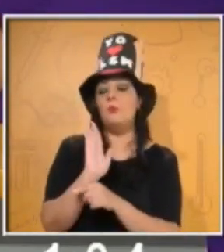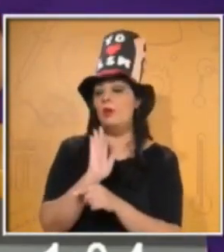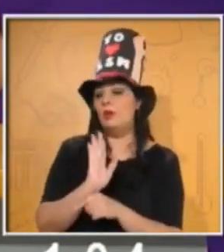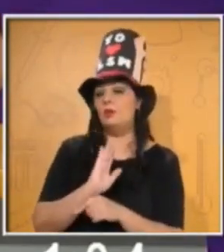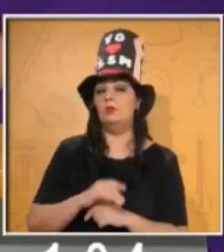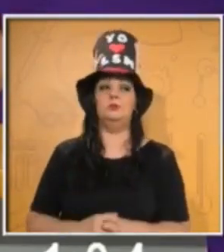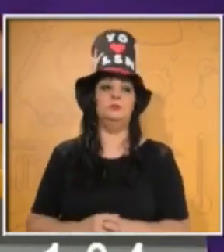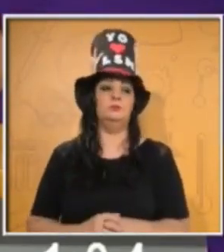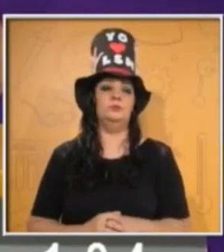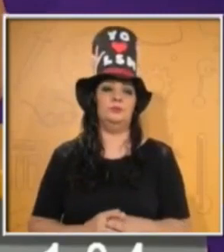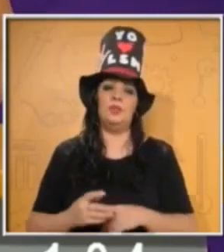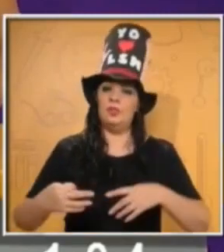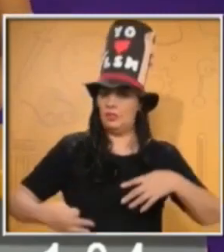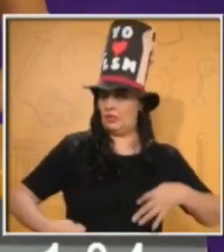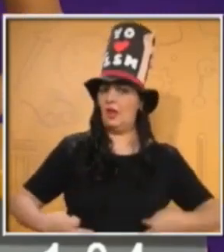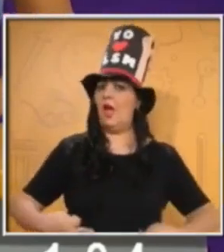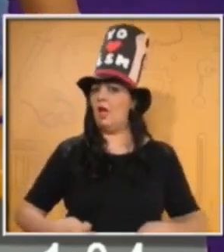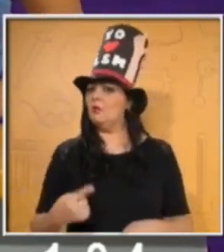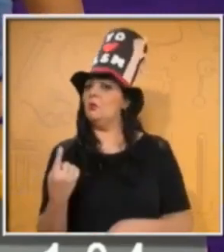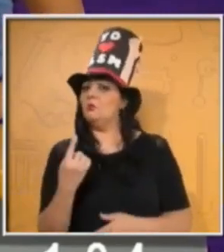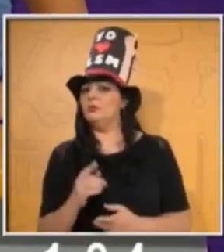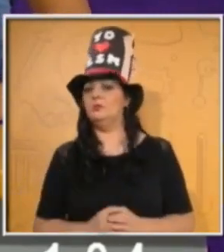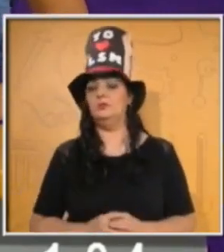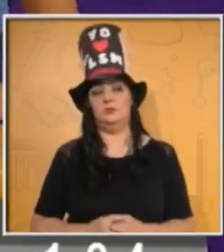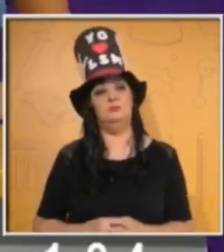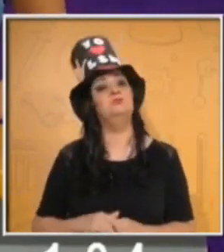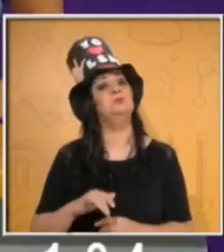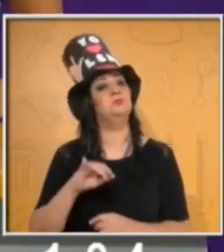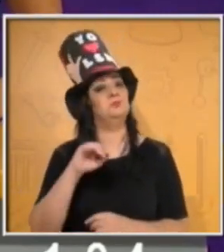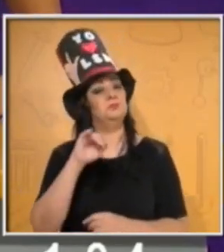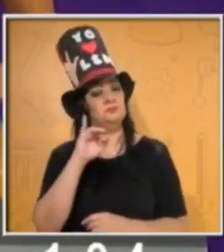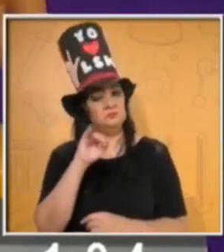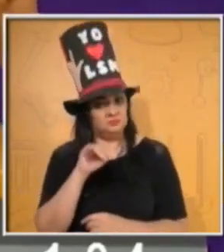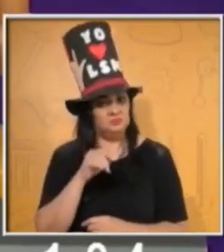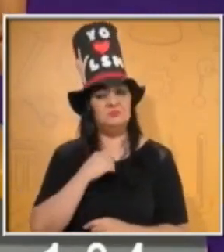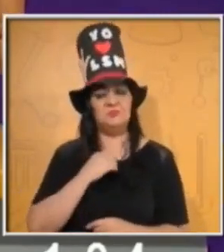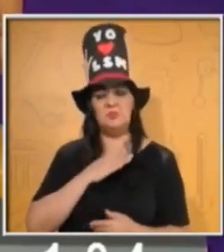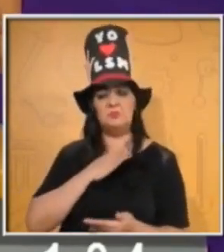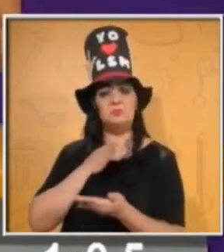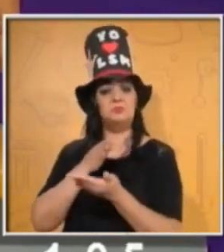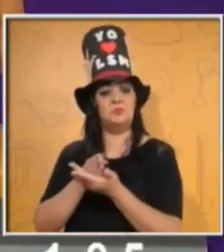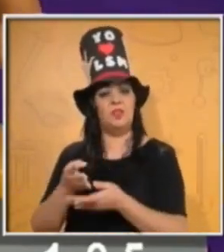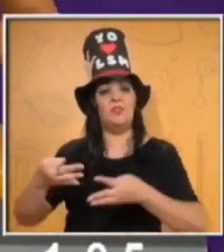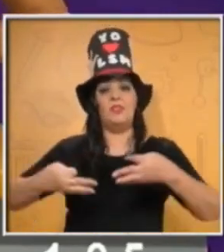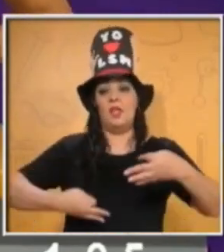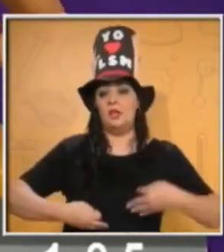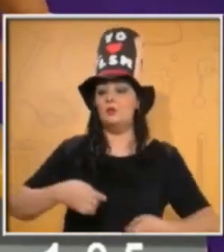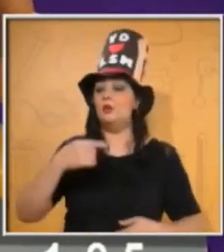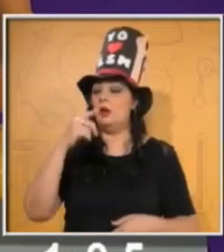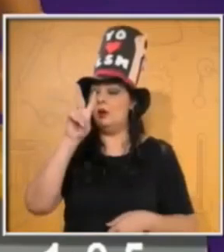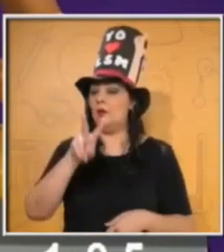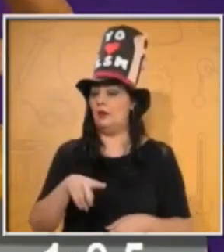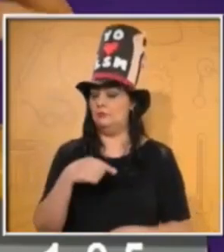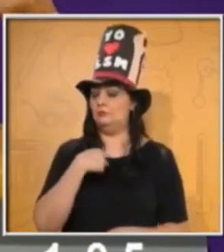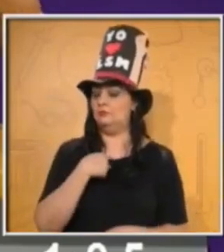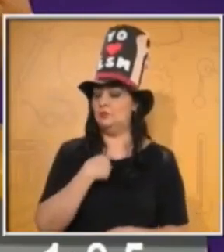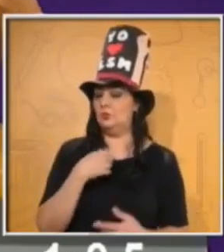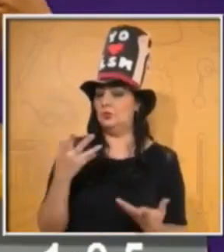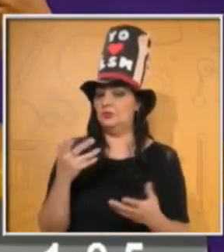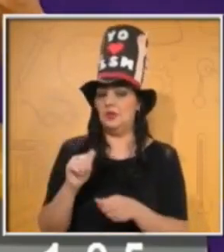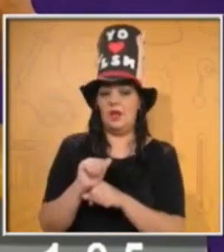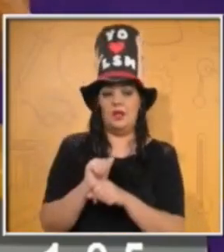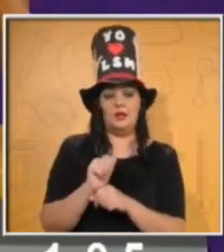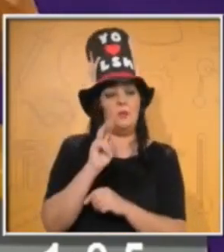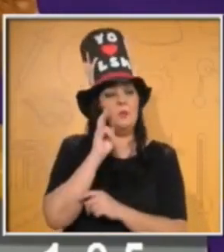obras de teatro, maestra? Sí, de hecho he tenido la oportunidad de estar presente en una obra de teatro y me encantó ver cómo